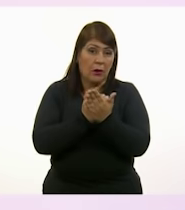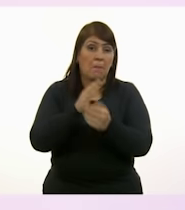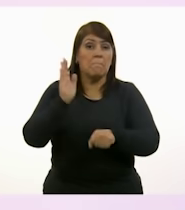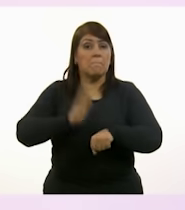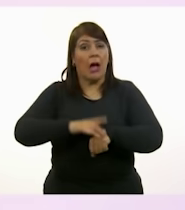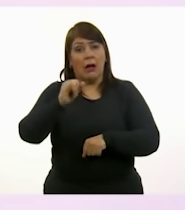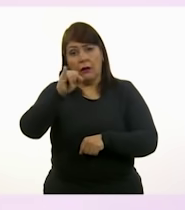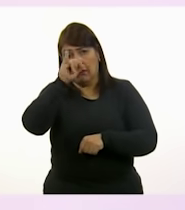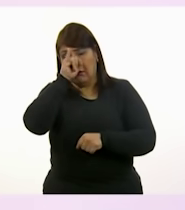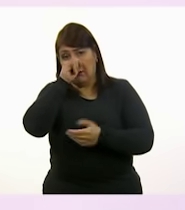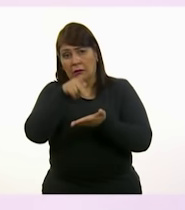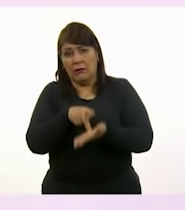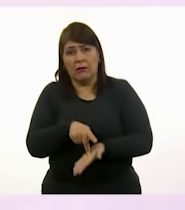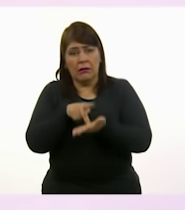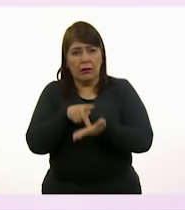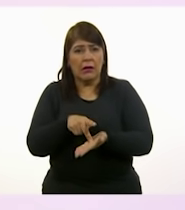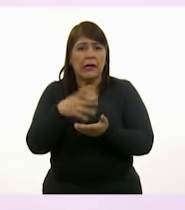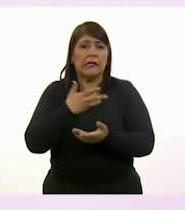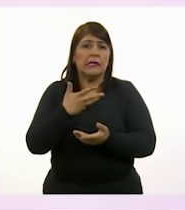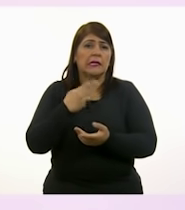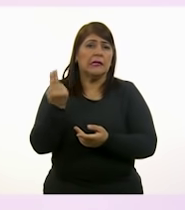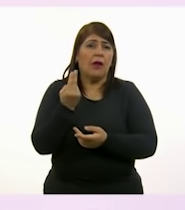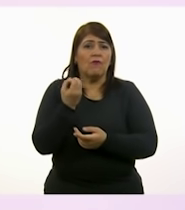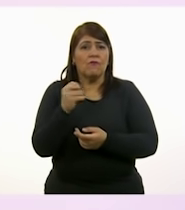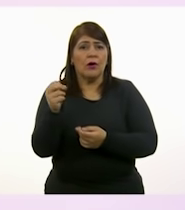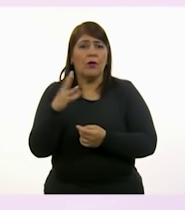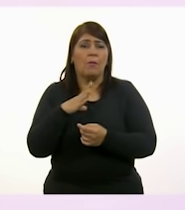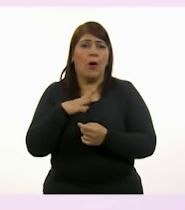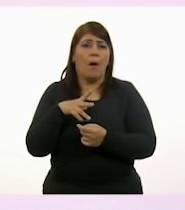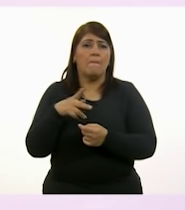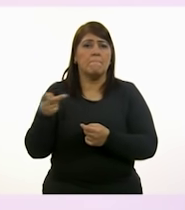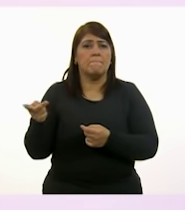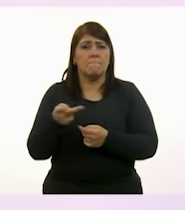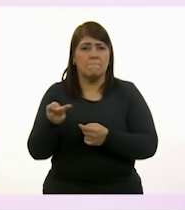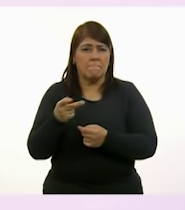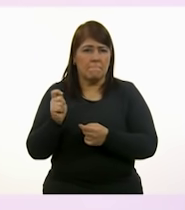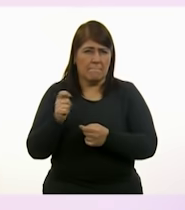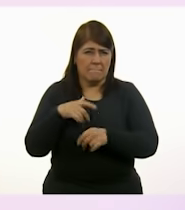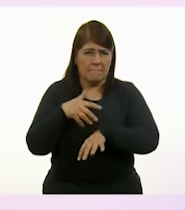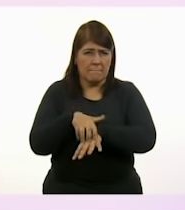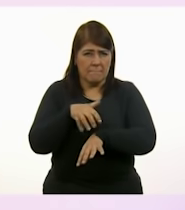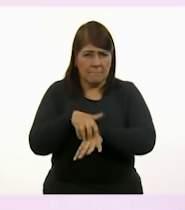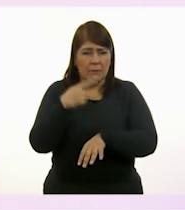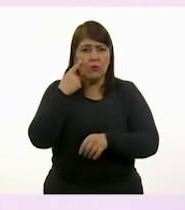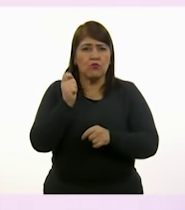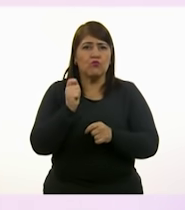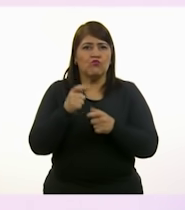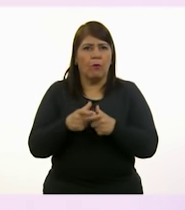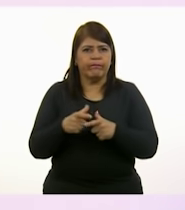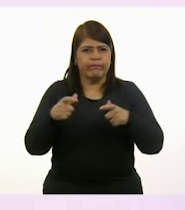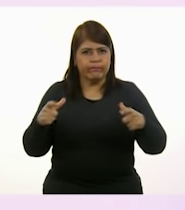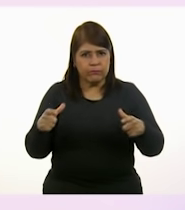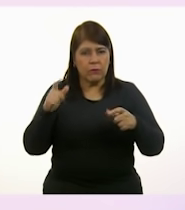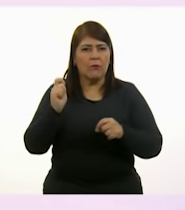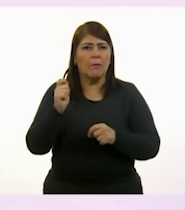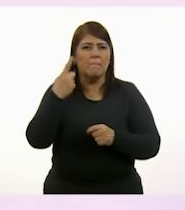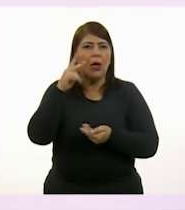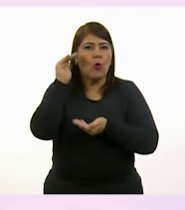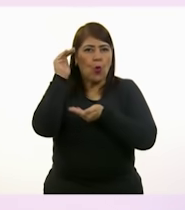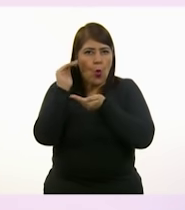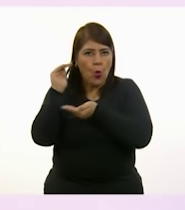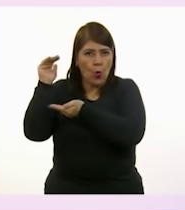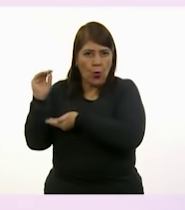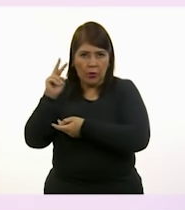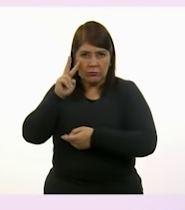rinoceronte Que necesita tener unas patas gruesas Pero si tú observas, sus patas son cortas Sí Si